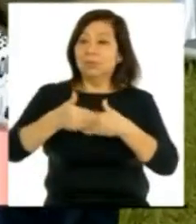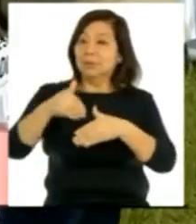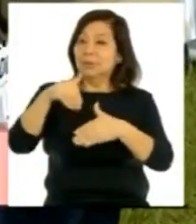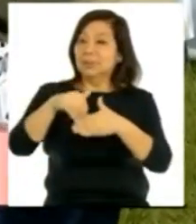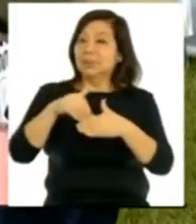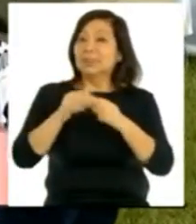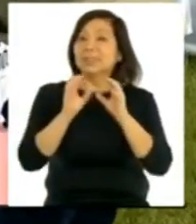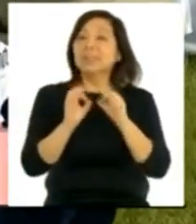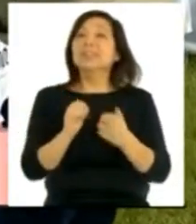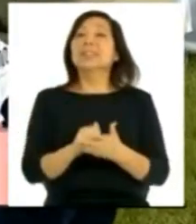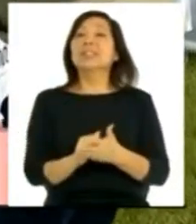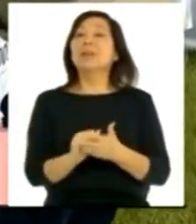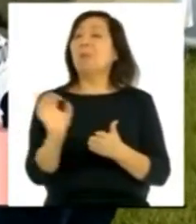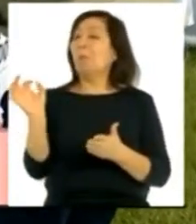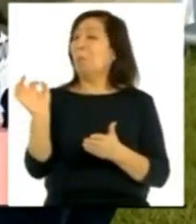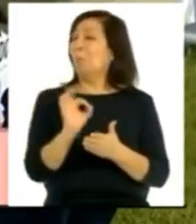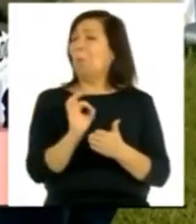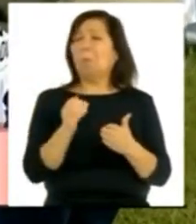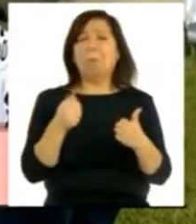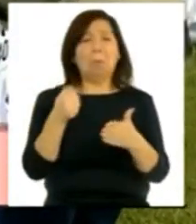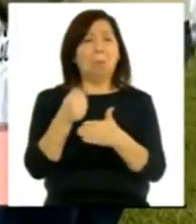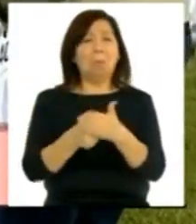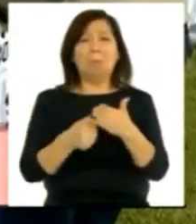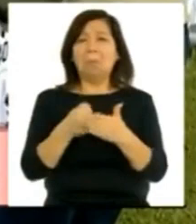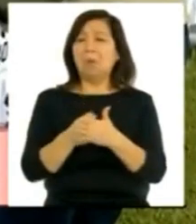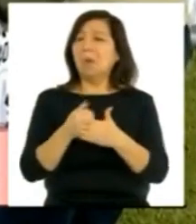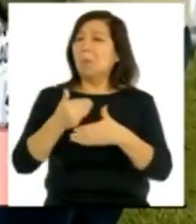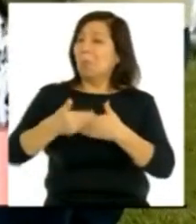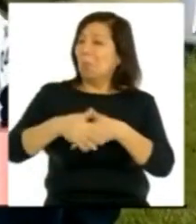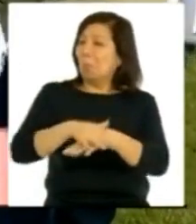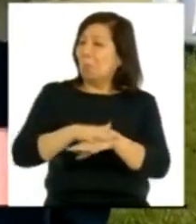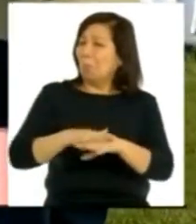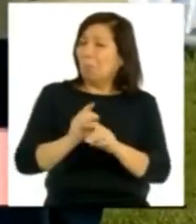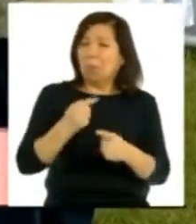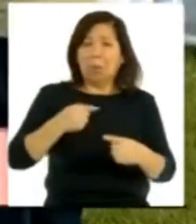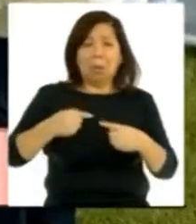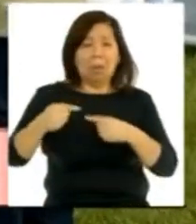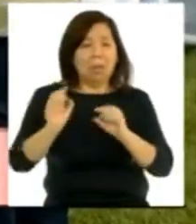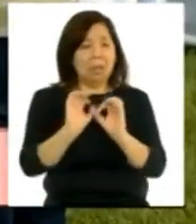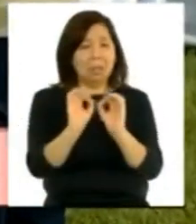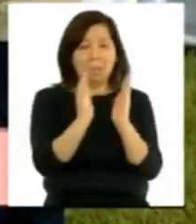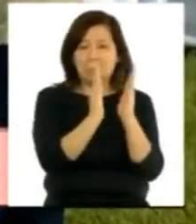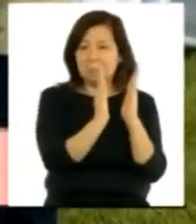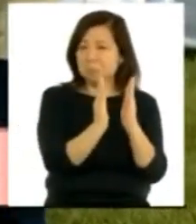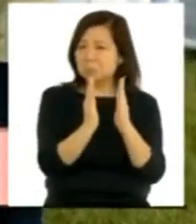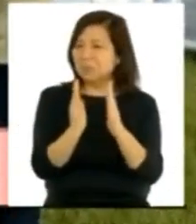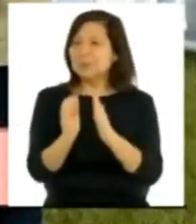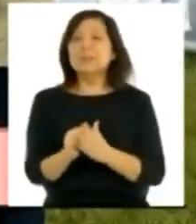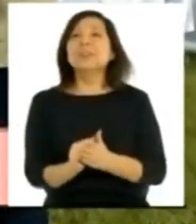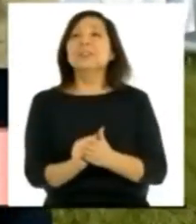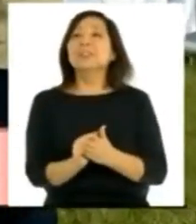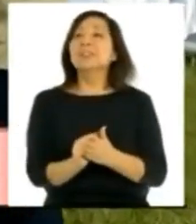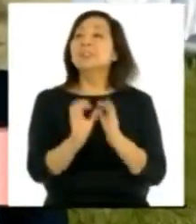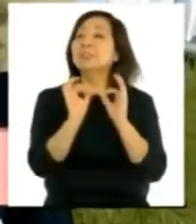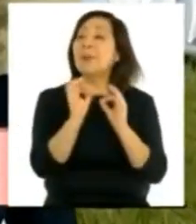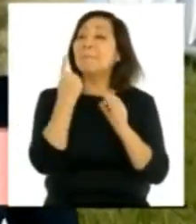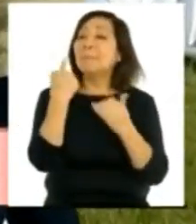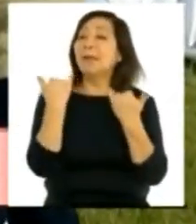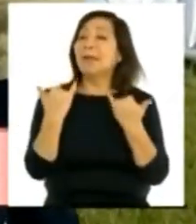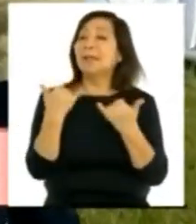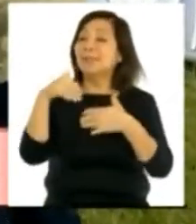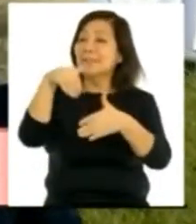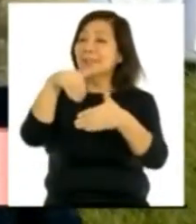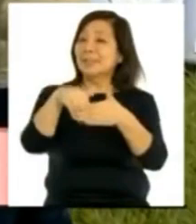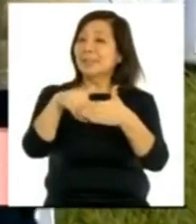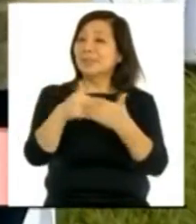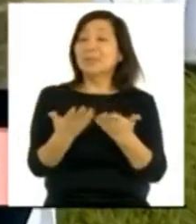electoral sin ninguna intervención que altere el proceso, respetando escrupulosamente además el calendario para estas